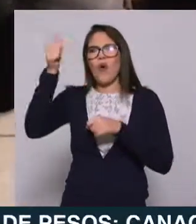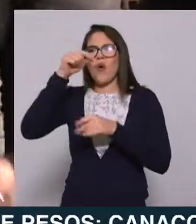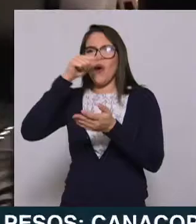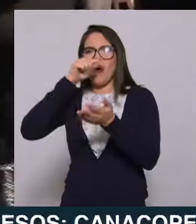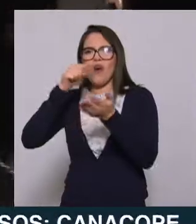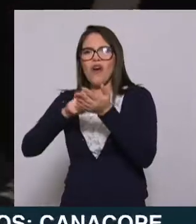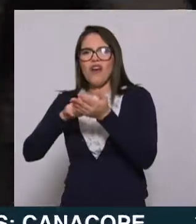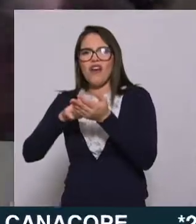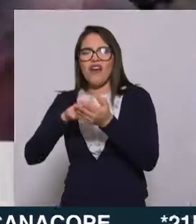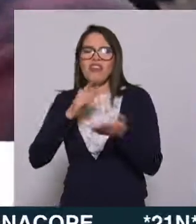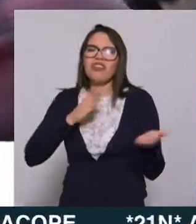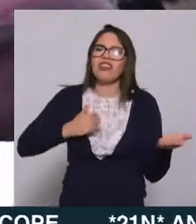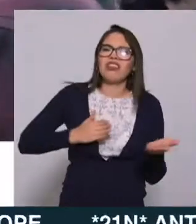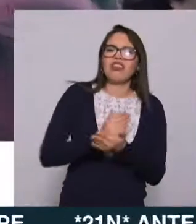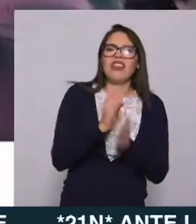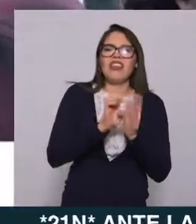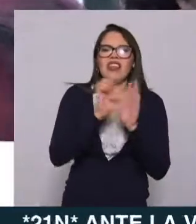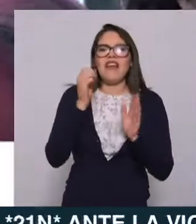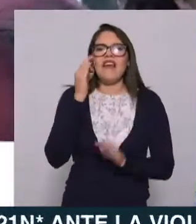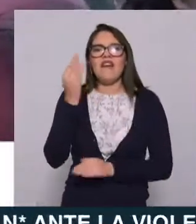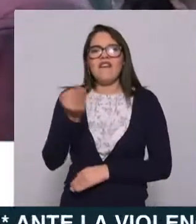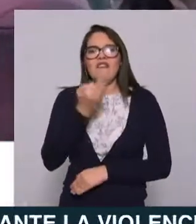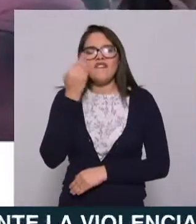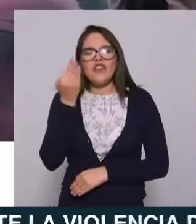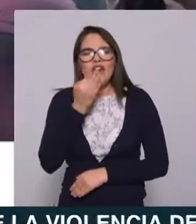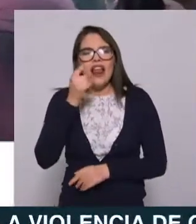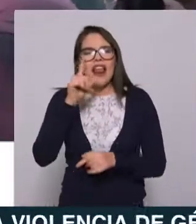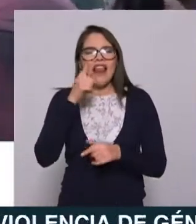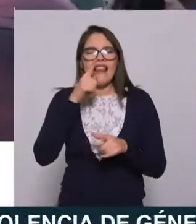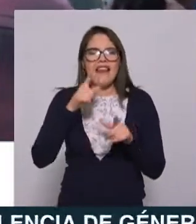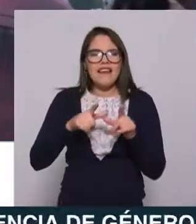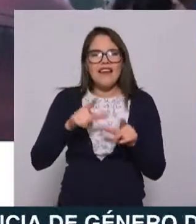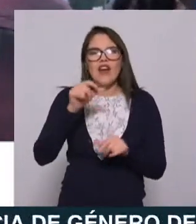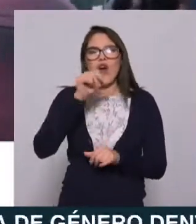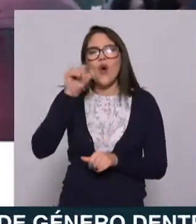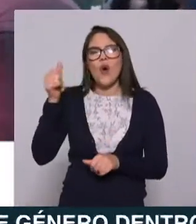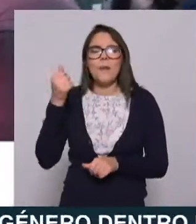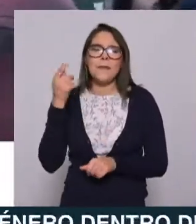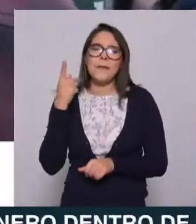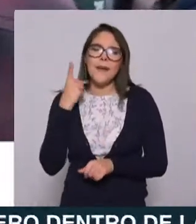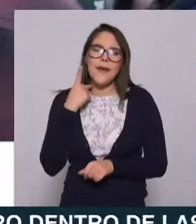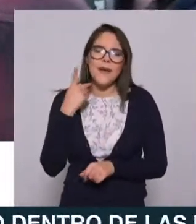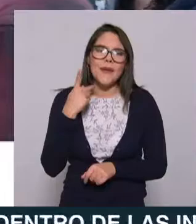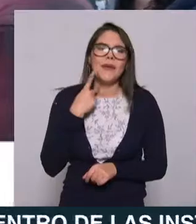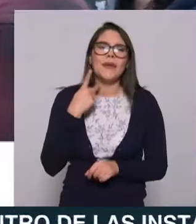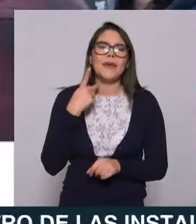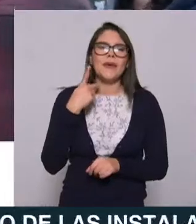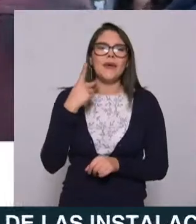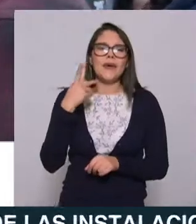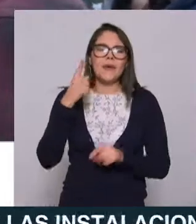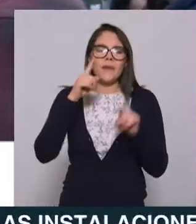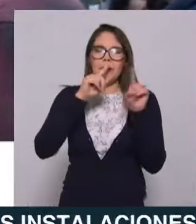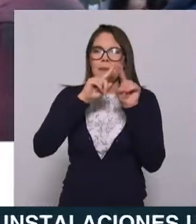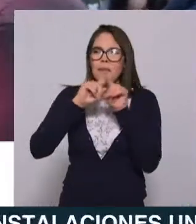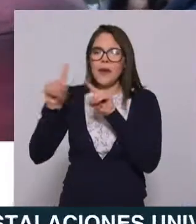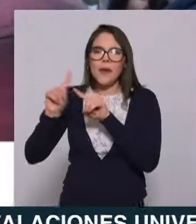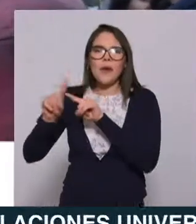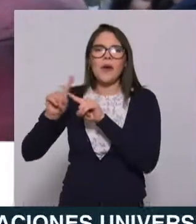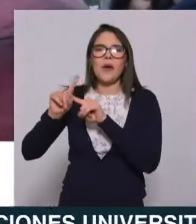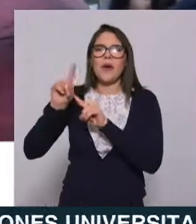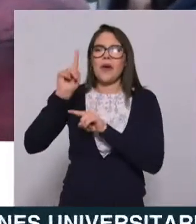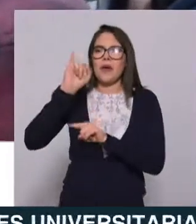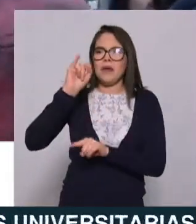lugares. Hay gente de filosofía y letras, hay gente de ciencias políticas, nos han dicho que hay gente del Poli, que hay de